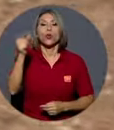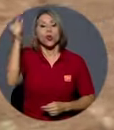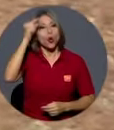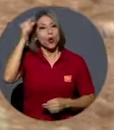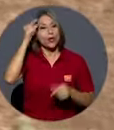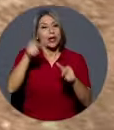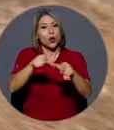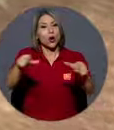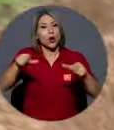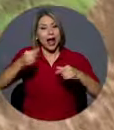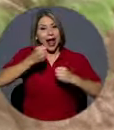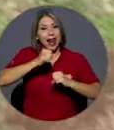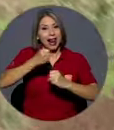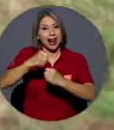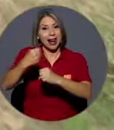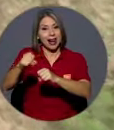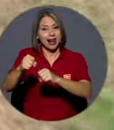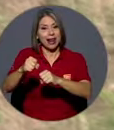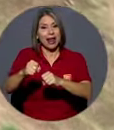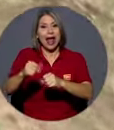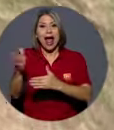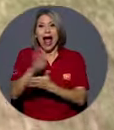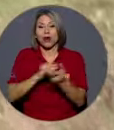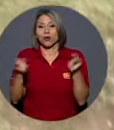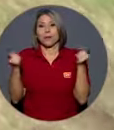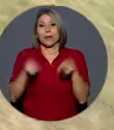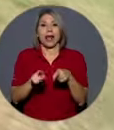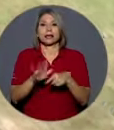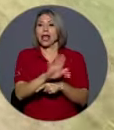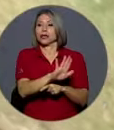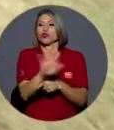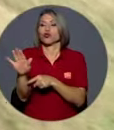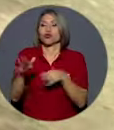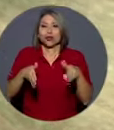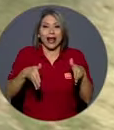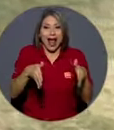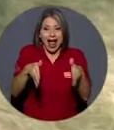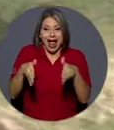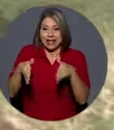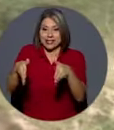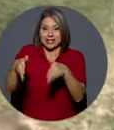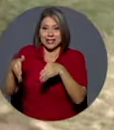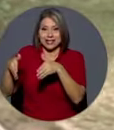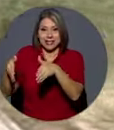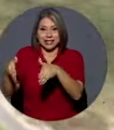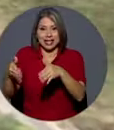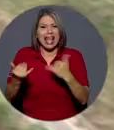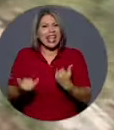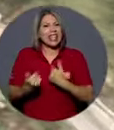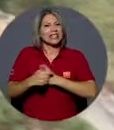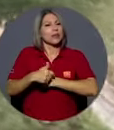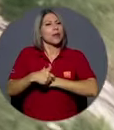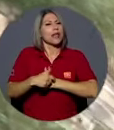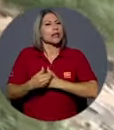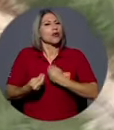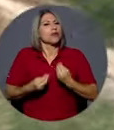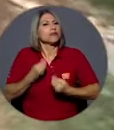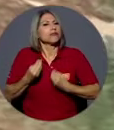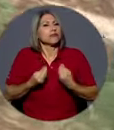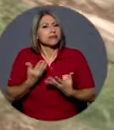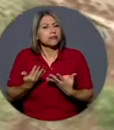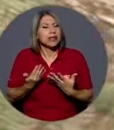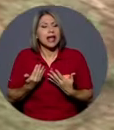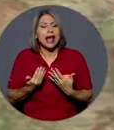local se ve afectado de su infraestructura vial, por ejemplo, en este momento lo que está sucediendo es